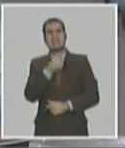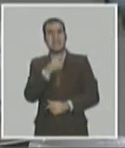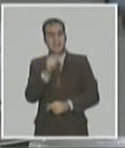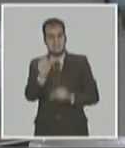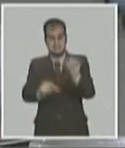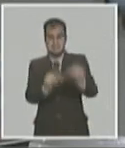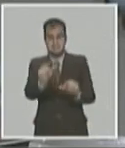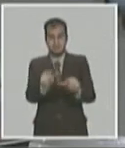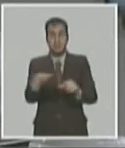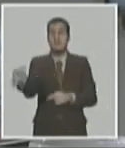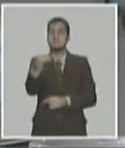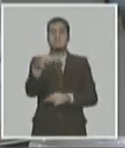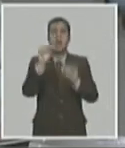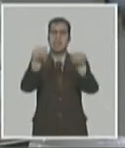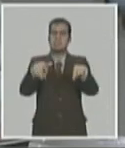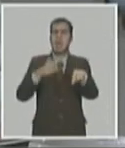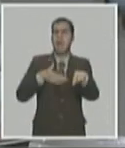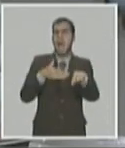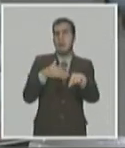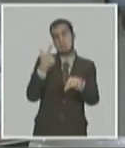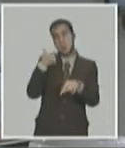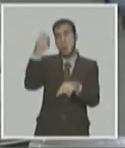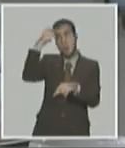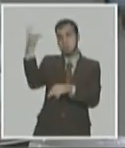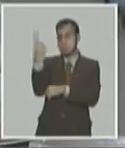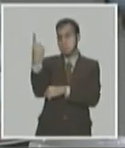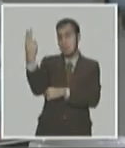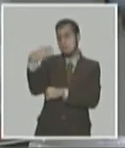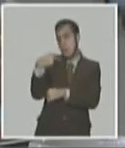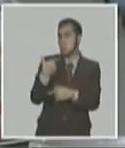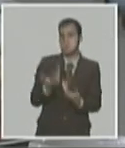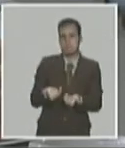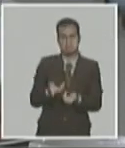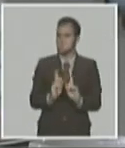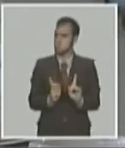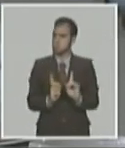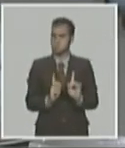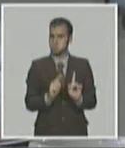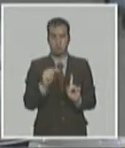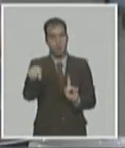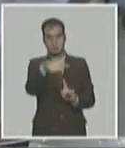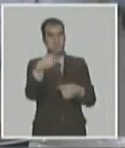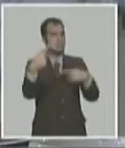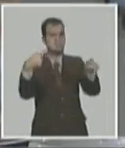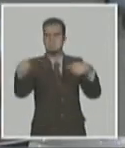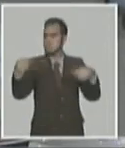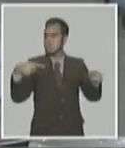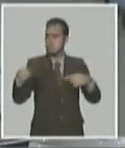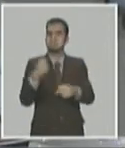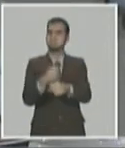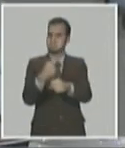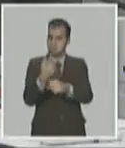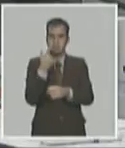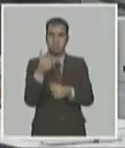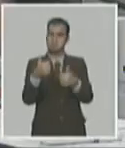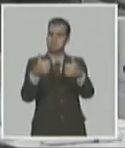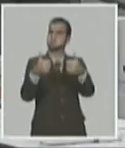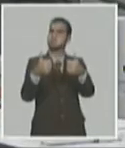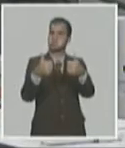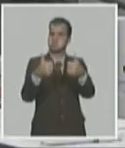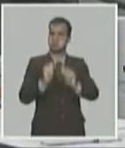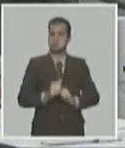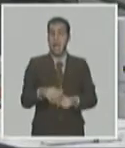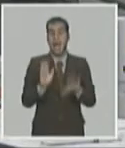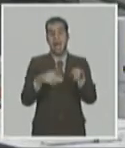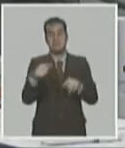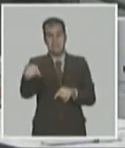una de las cuestiones que él había planteado en ese discurso de clausura, que muchas veces estamos esperando orientaciones de arriba. ¿De qué discutir? De